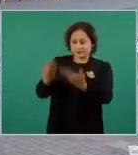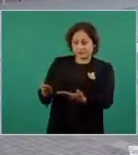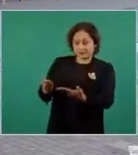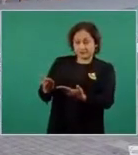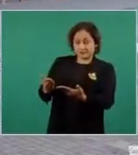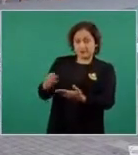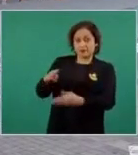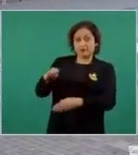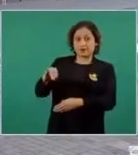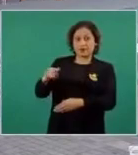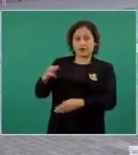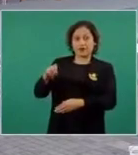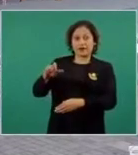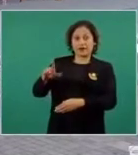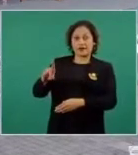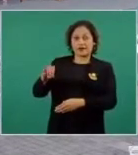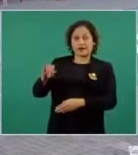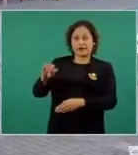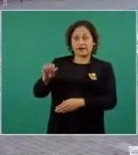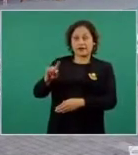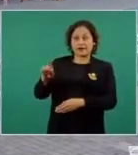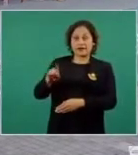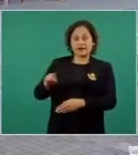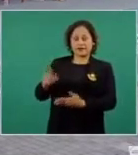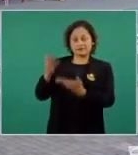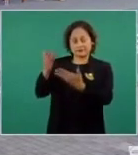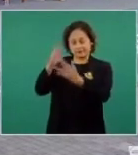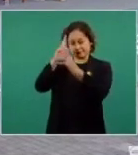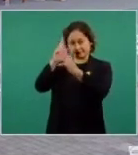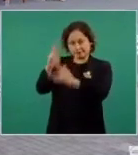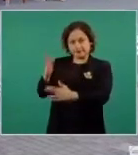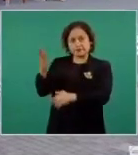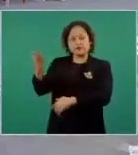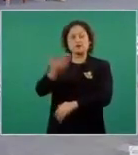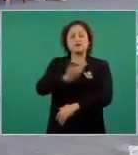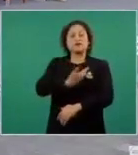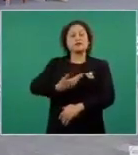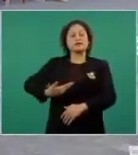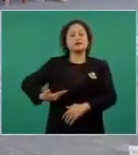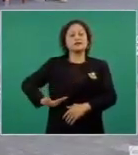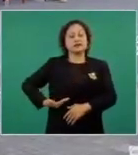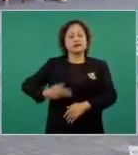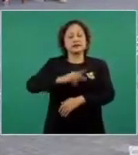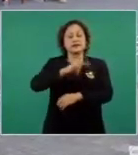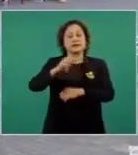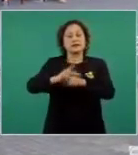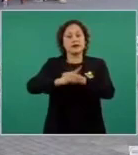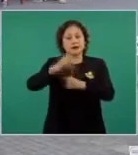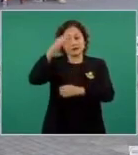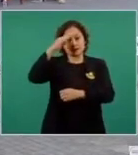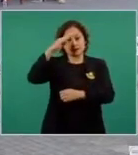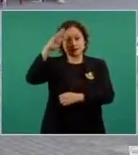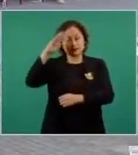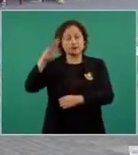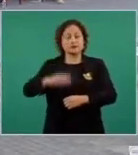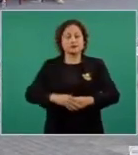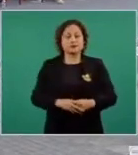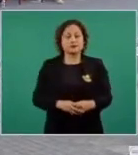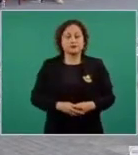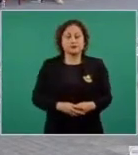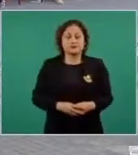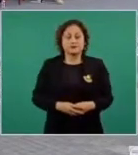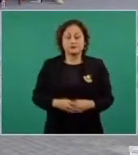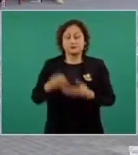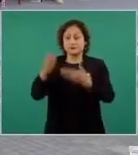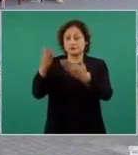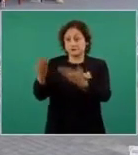casa. Incluso desde los tiempos de la Segunda Guerra Mundial, la gran comunidad judía que tenemos en el país, muchos de ellos llegaron por todo lo que sucedió